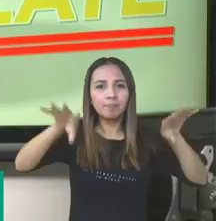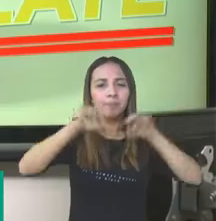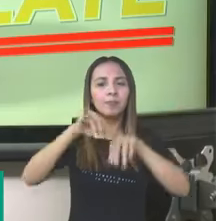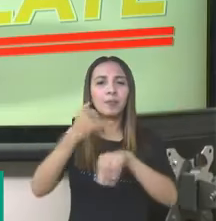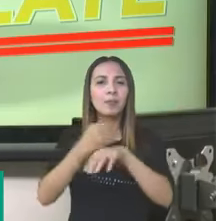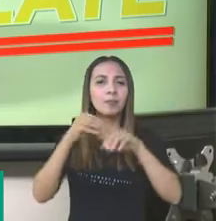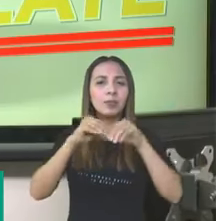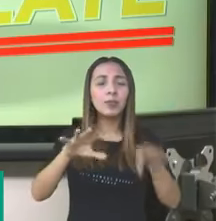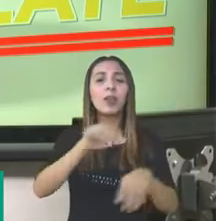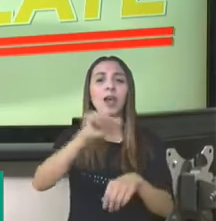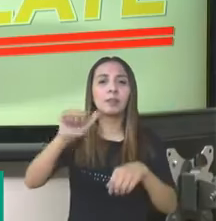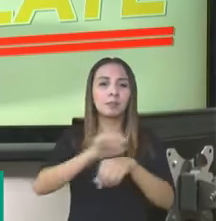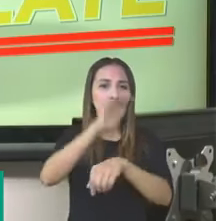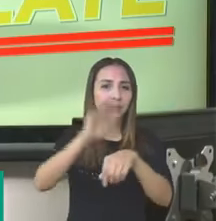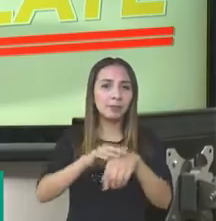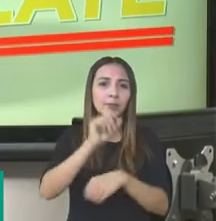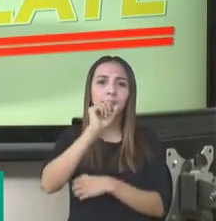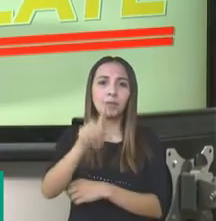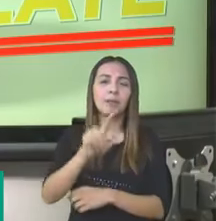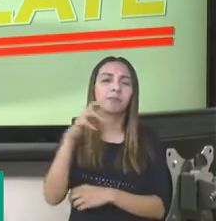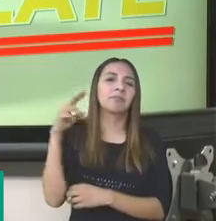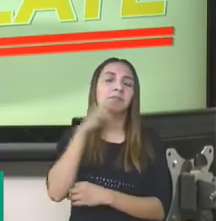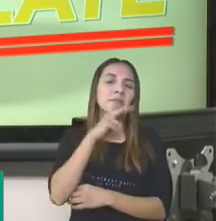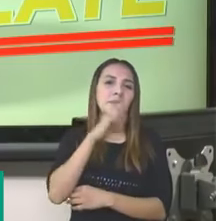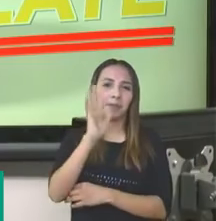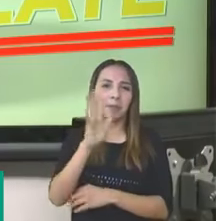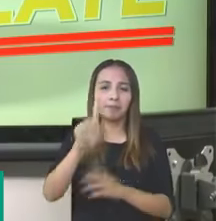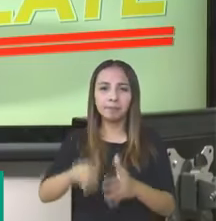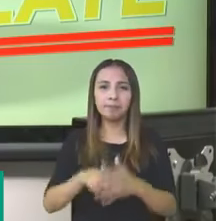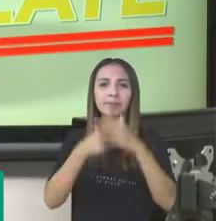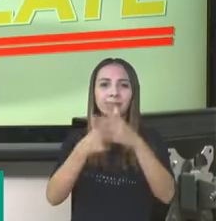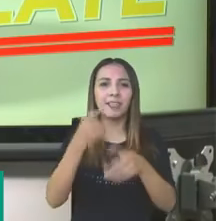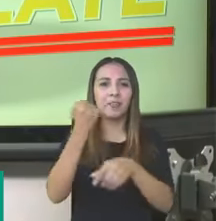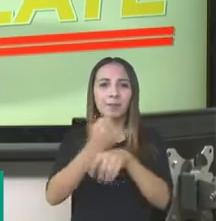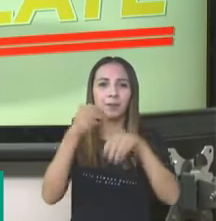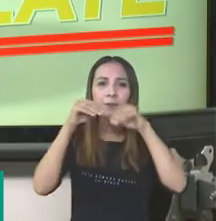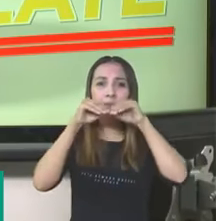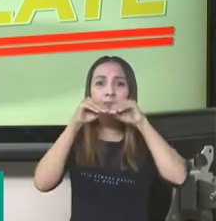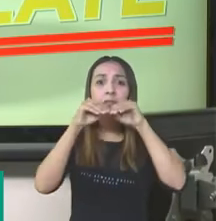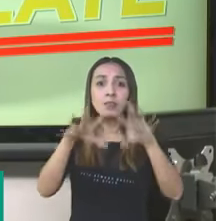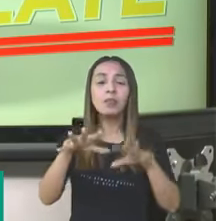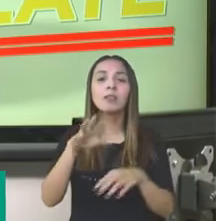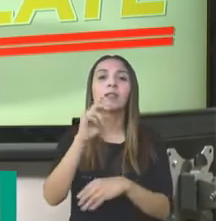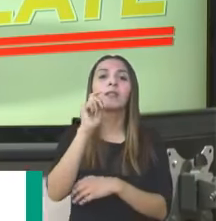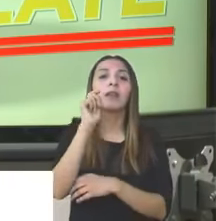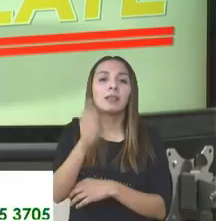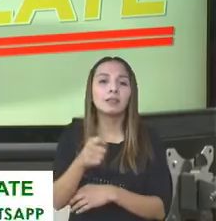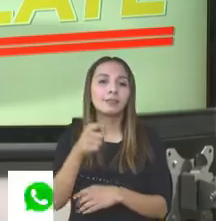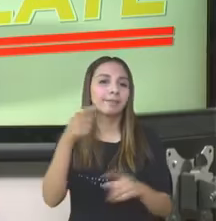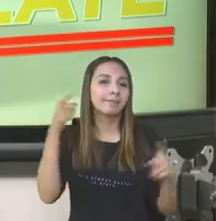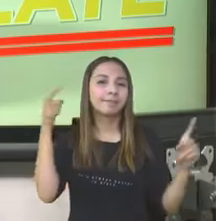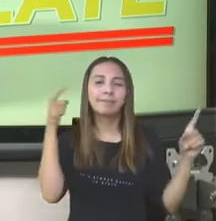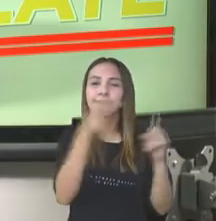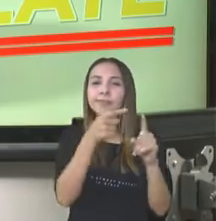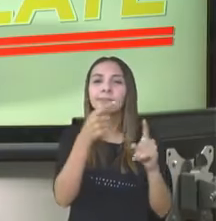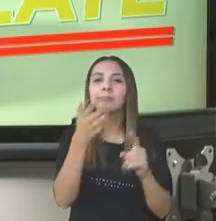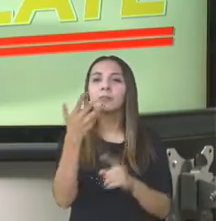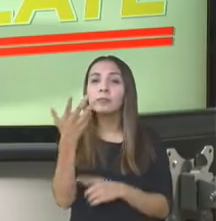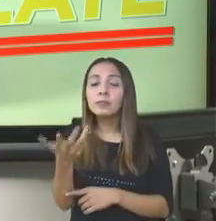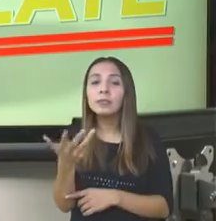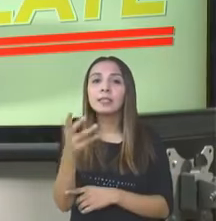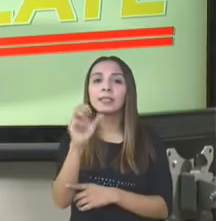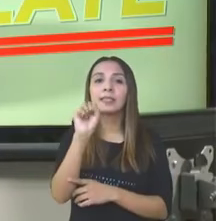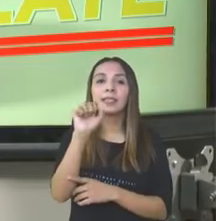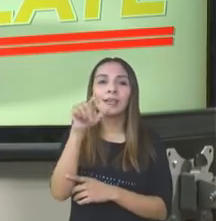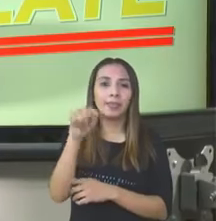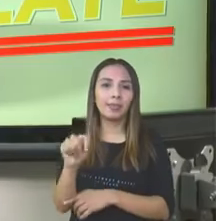administración. Y empezamos rápidamente con esta información que tiene que ver precisamente con el SAT,